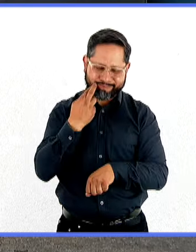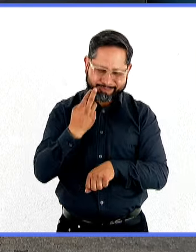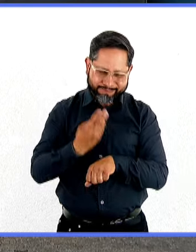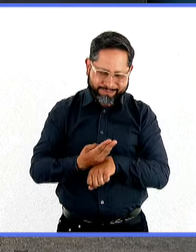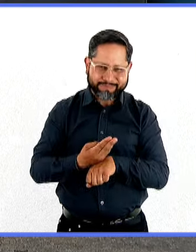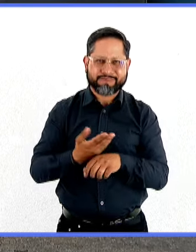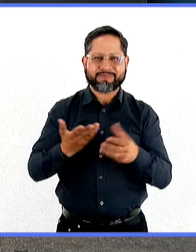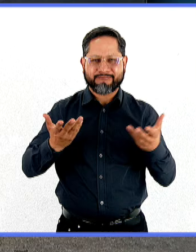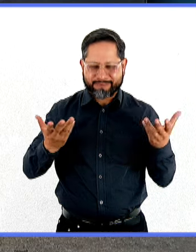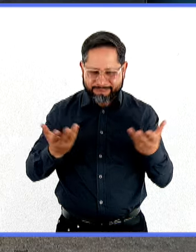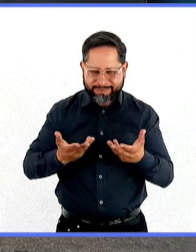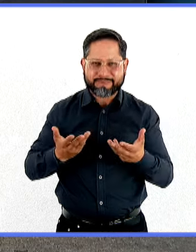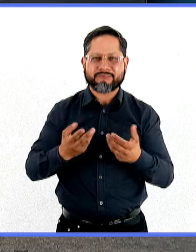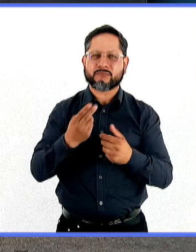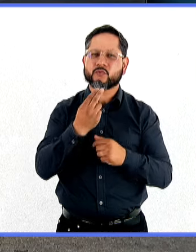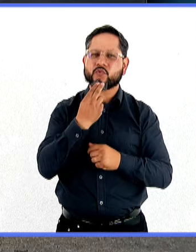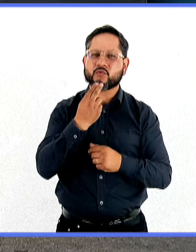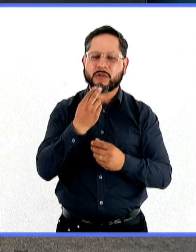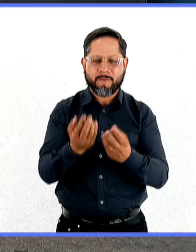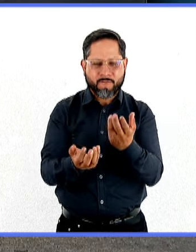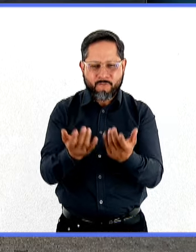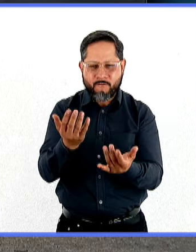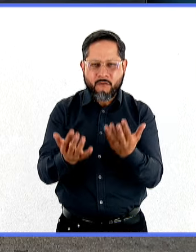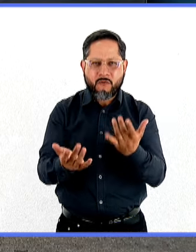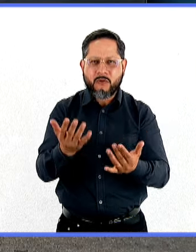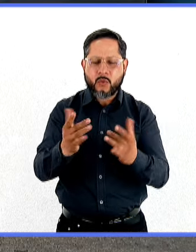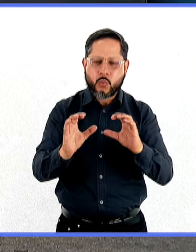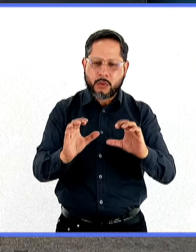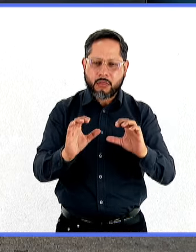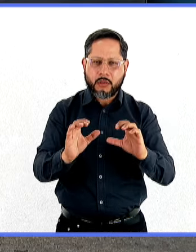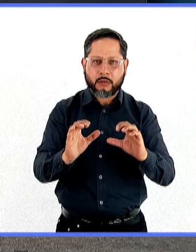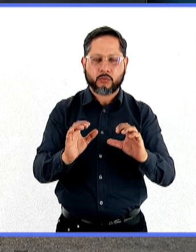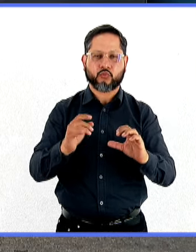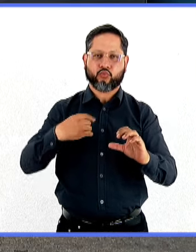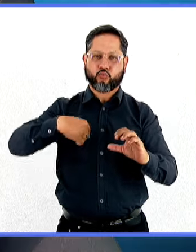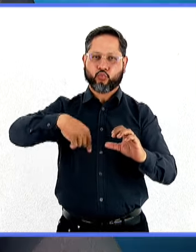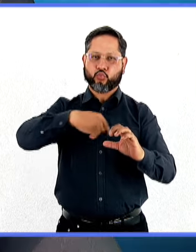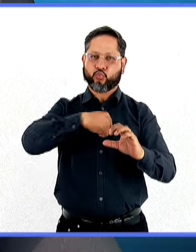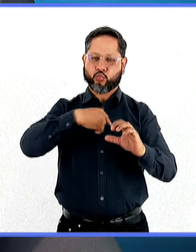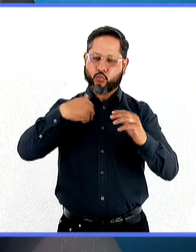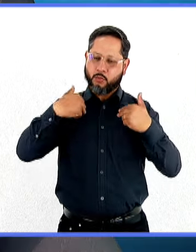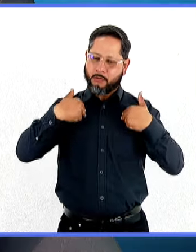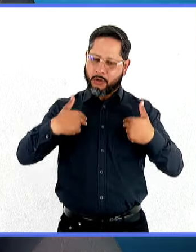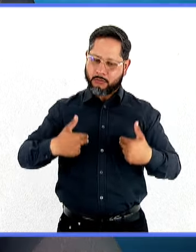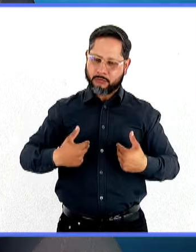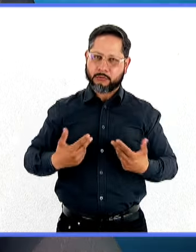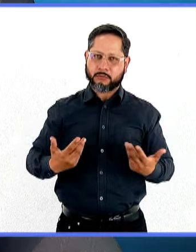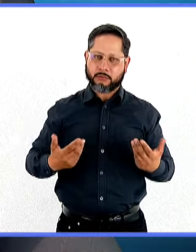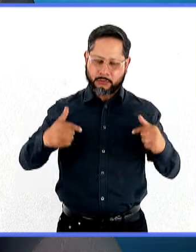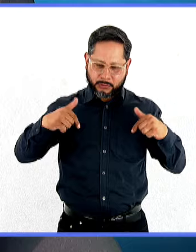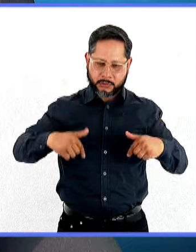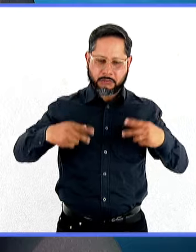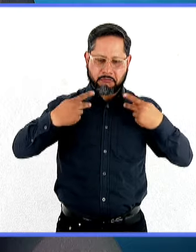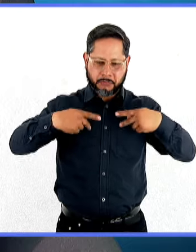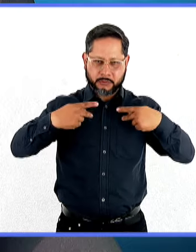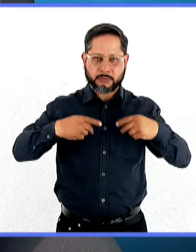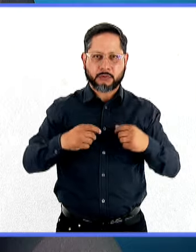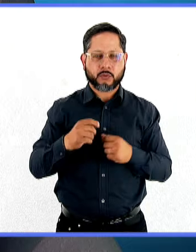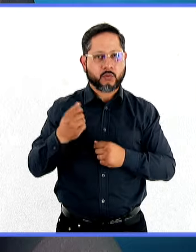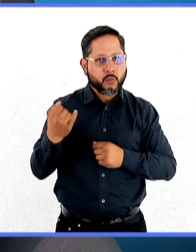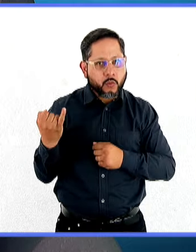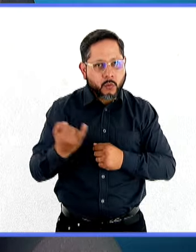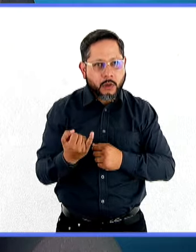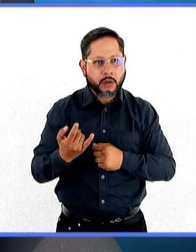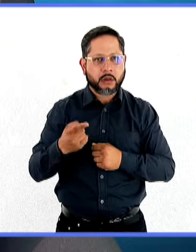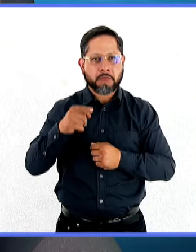con con el uso del del fuego esto con respecto a nosotros digamos la los ciudadanos de a pie pero es importante